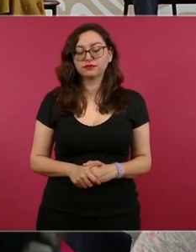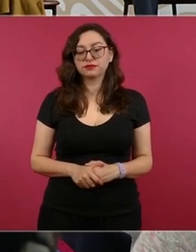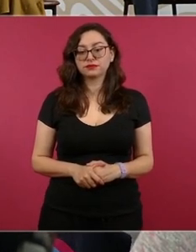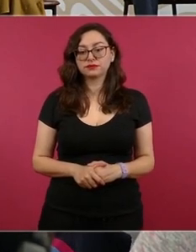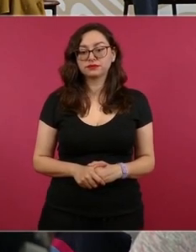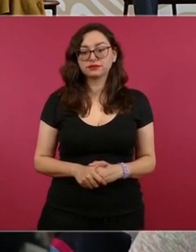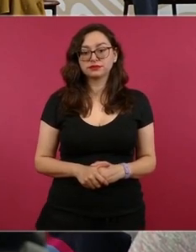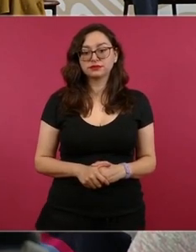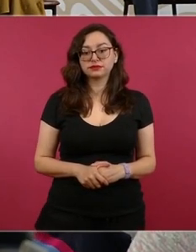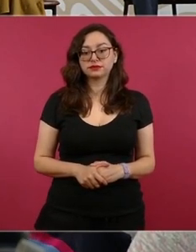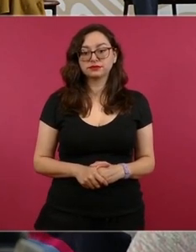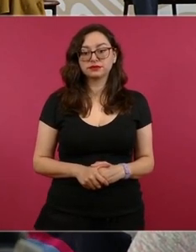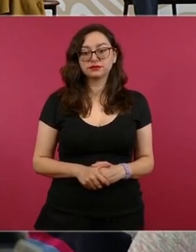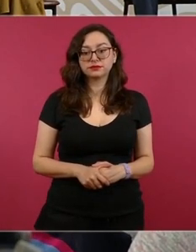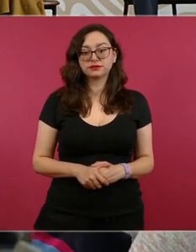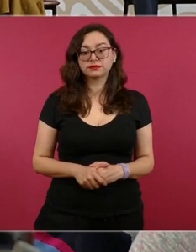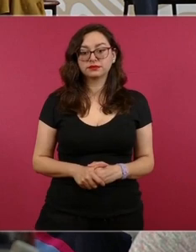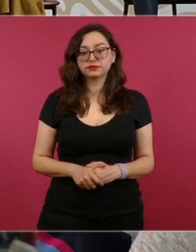O